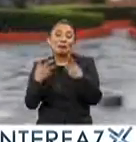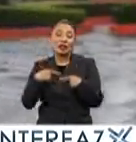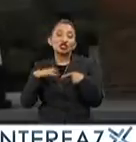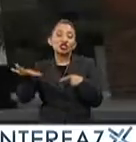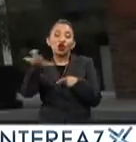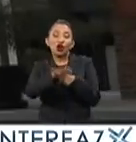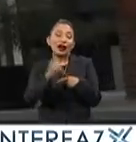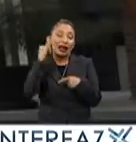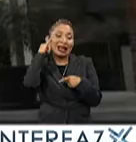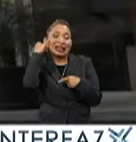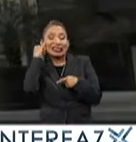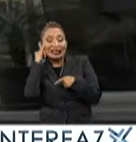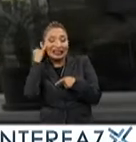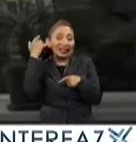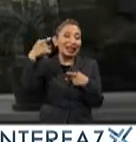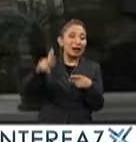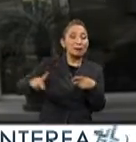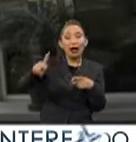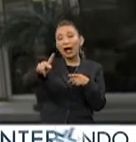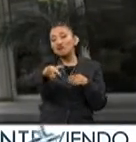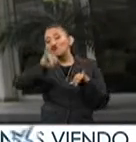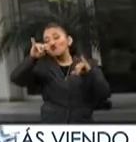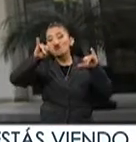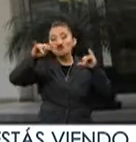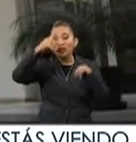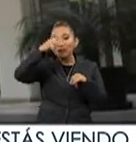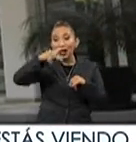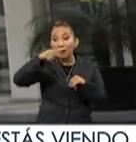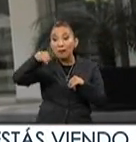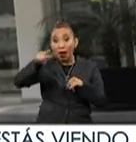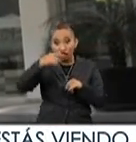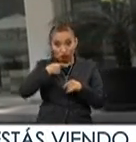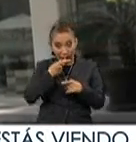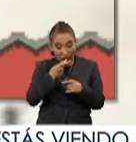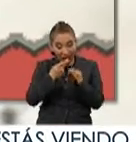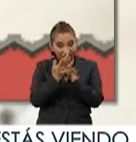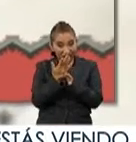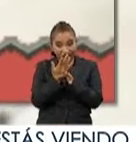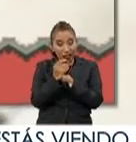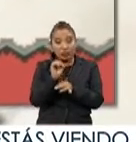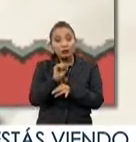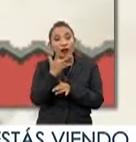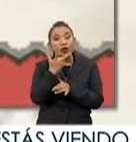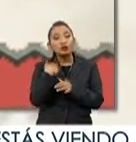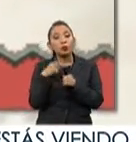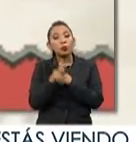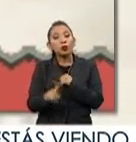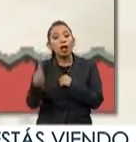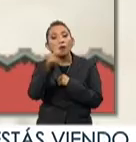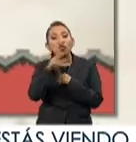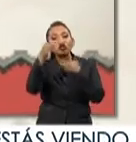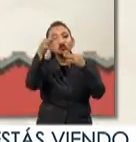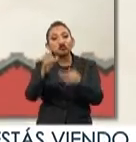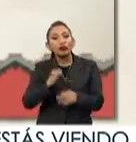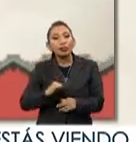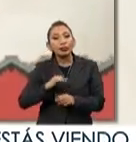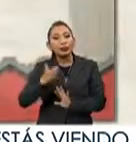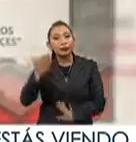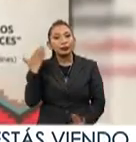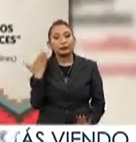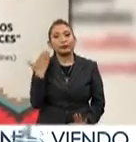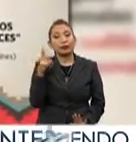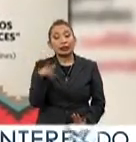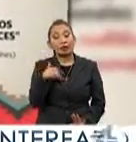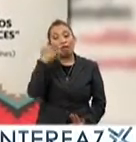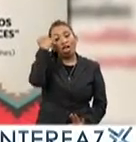población de pueblos originarios del país, pero estamos hablando que hay 68 pueblos originarios y se tiene como